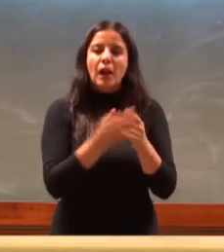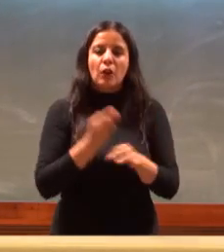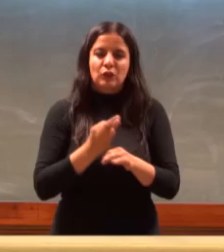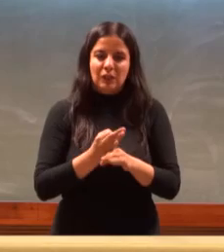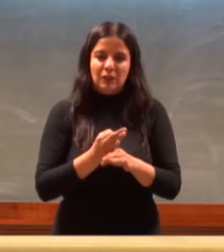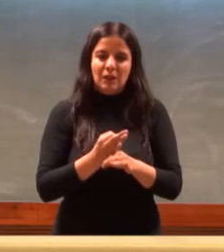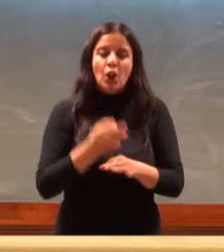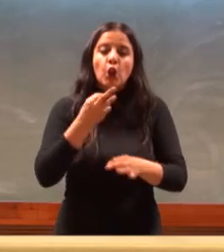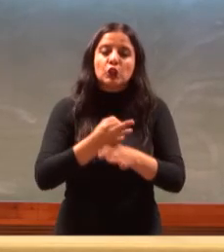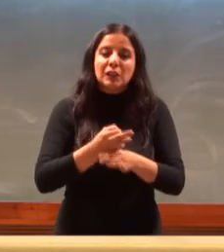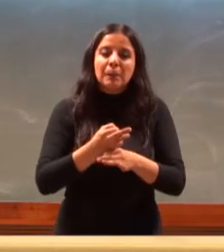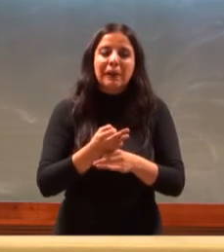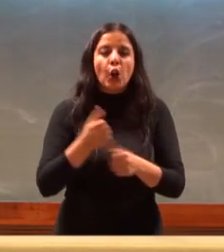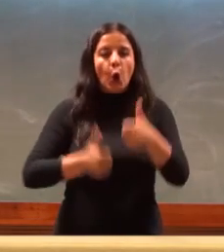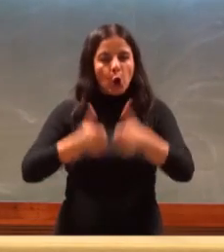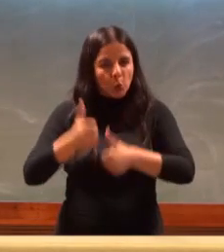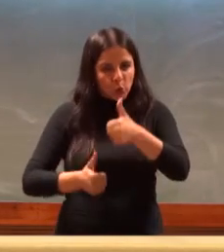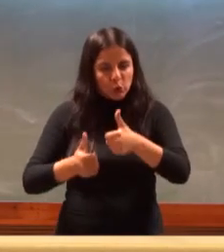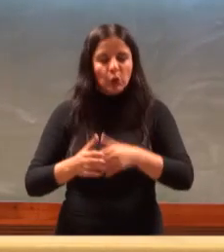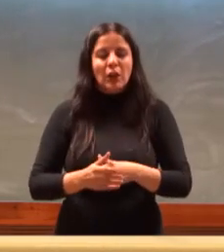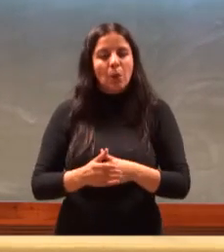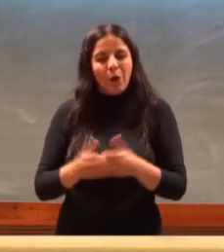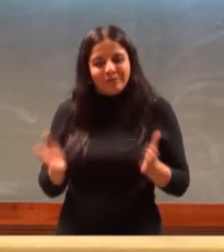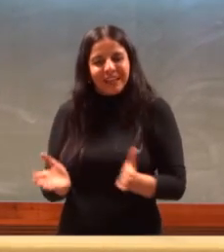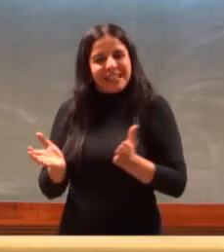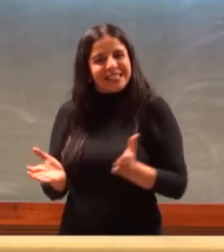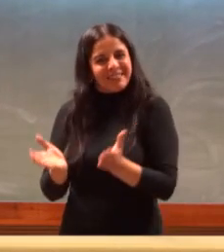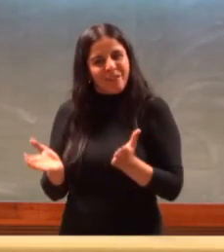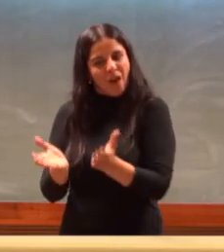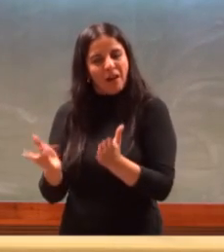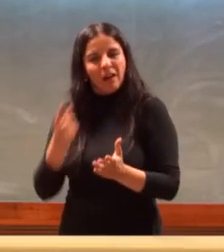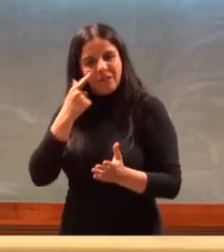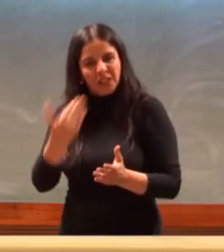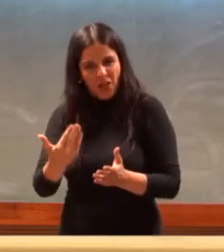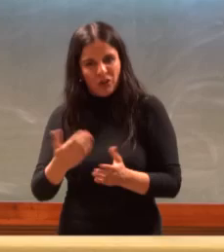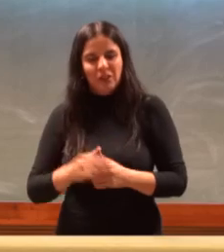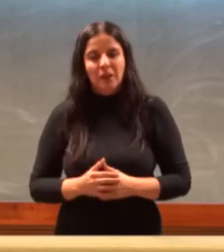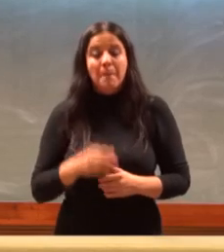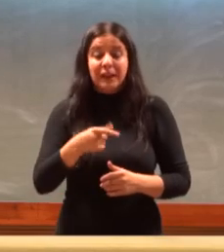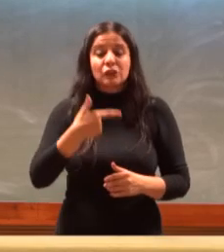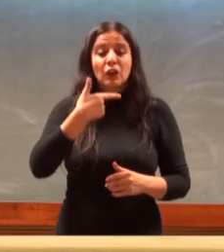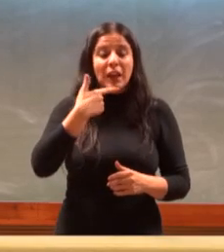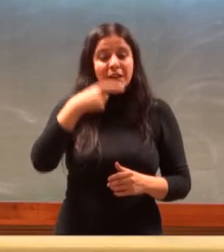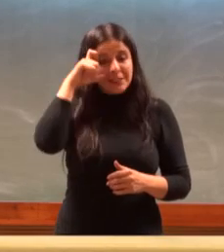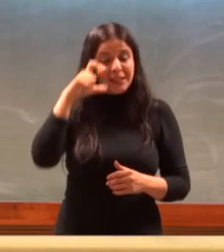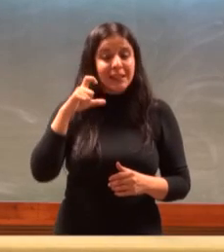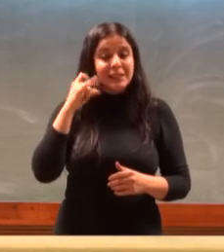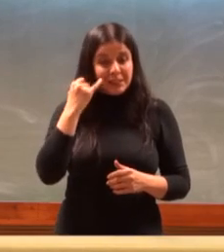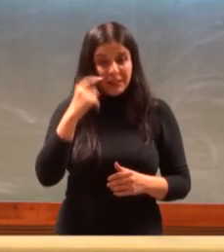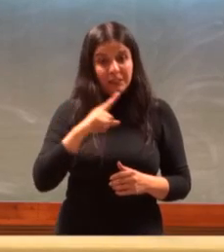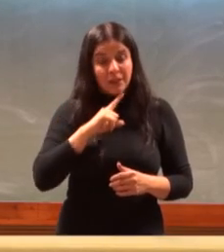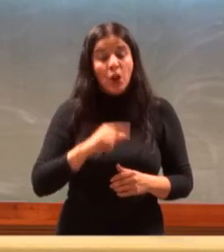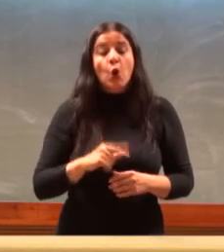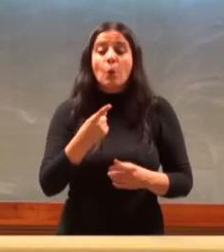desempeño docente inclusive para los incentivos fortalecer a los investigadores en la investigación y para eso la cit cumple un rol fundamental en